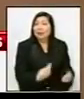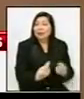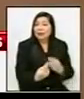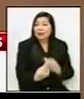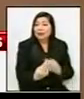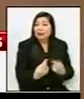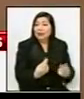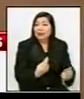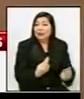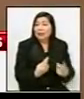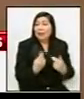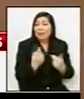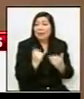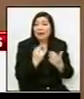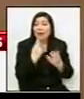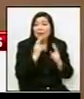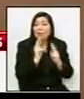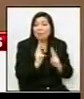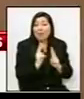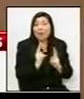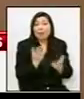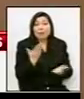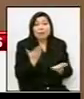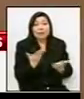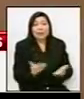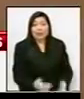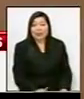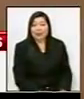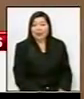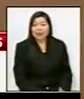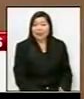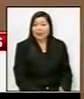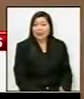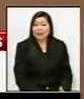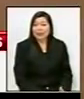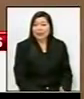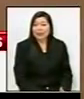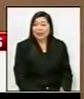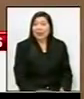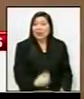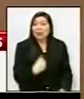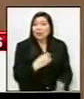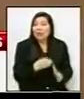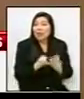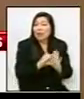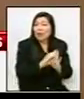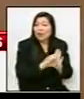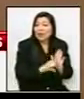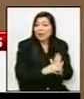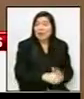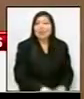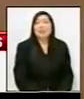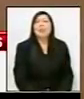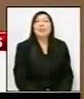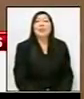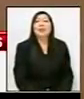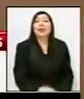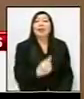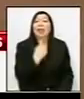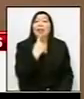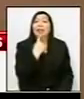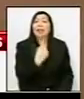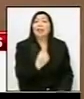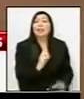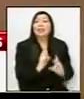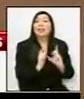alternativas para determinados supuestos de hecho. Yo me voy a la Constitución, presidente. La Constitución dice que